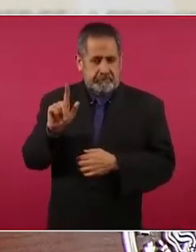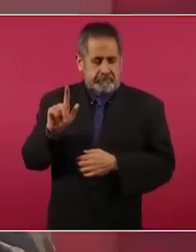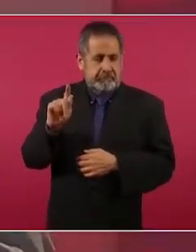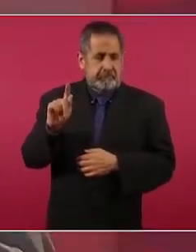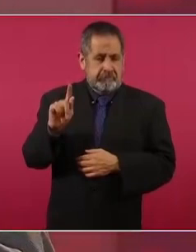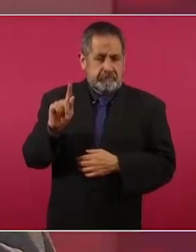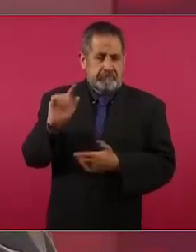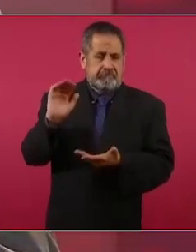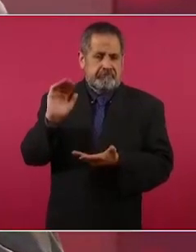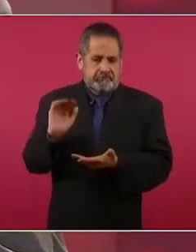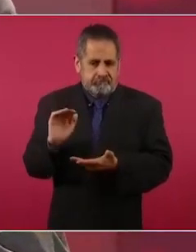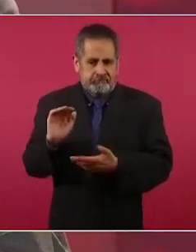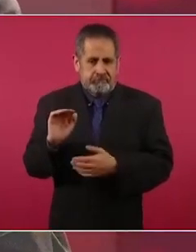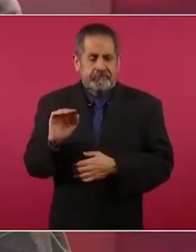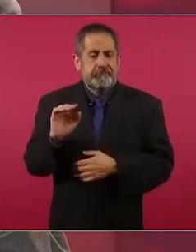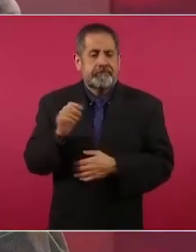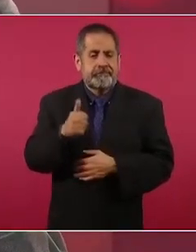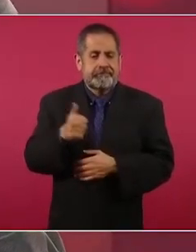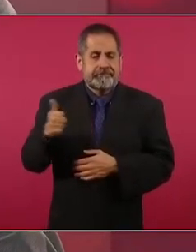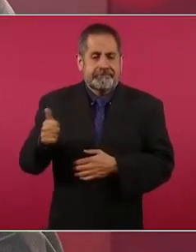bajé a 66.